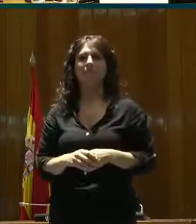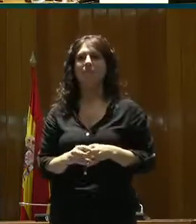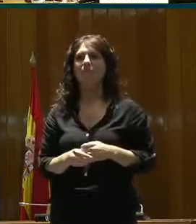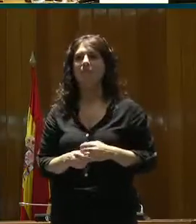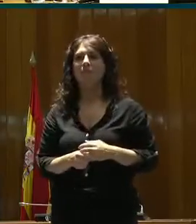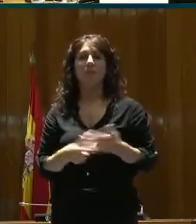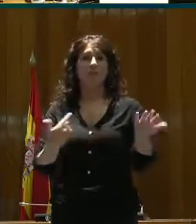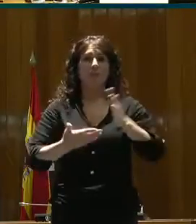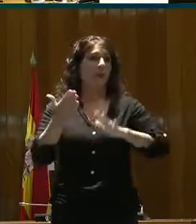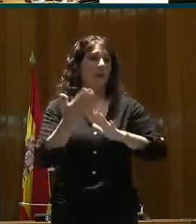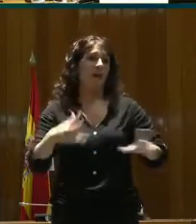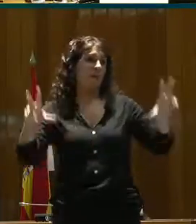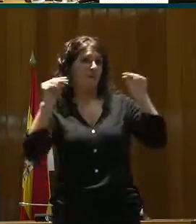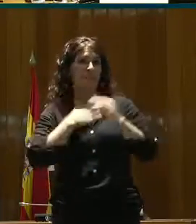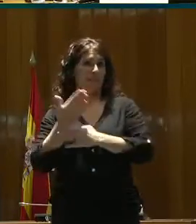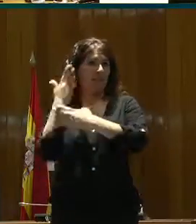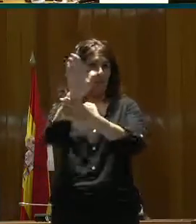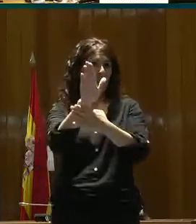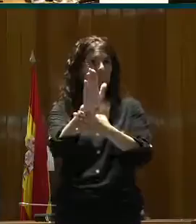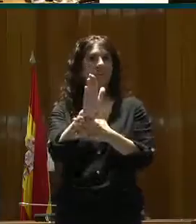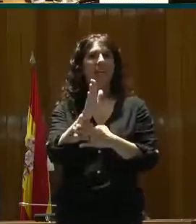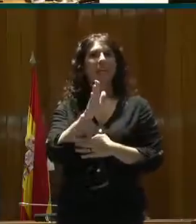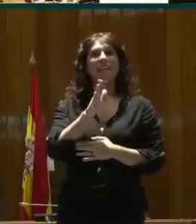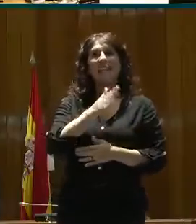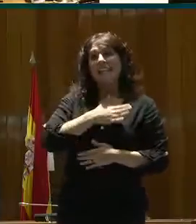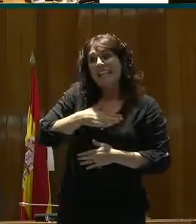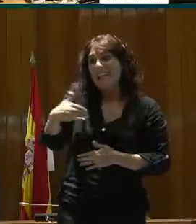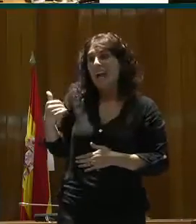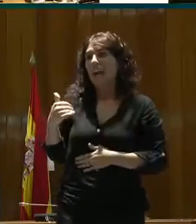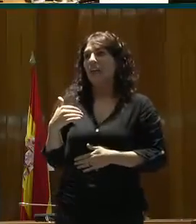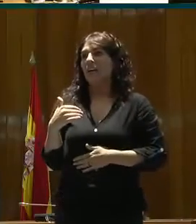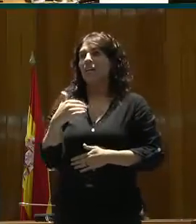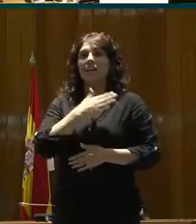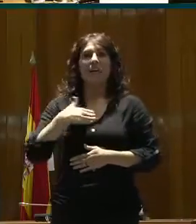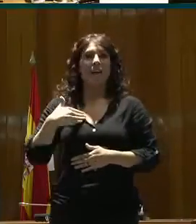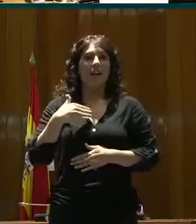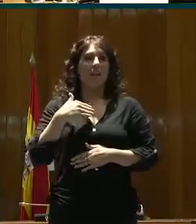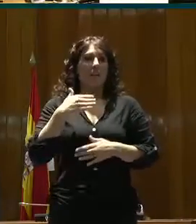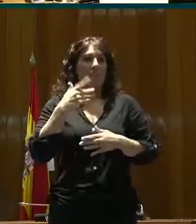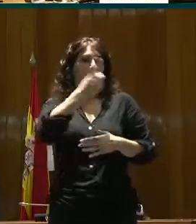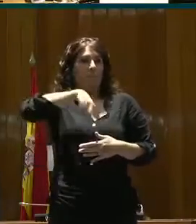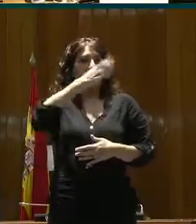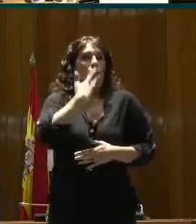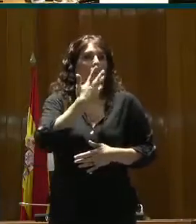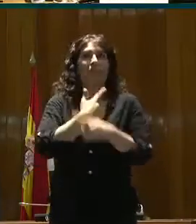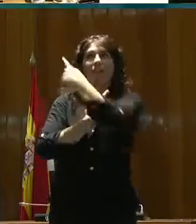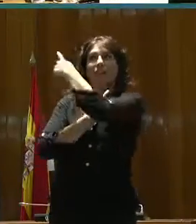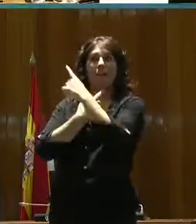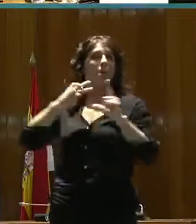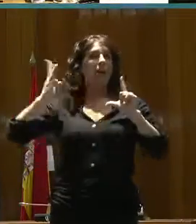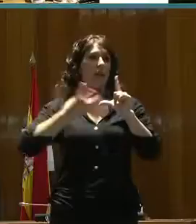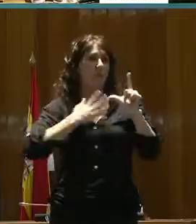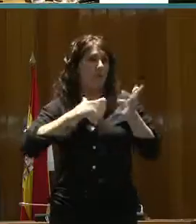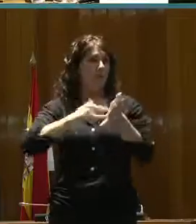Con ello concluyo mi presentación, pero quería remitirles a la página del